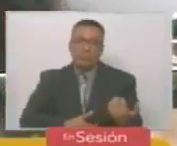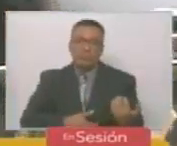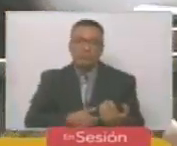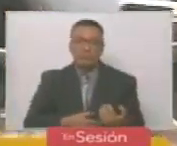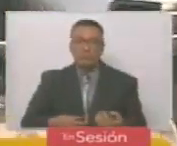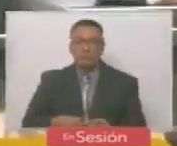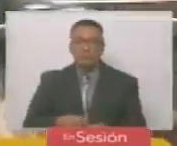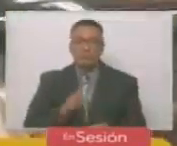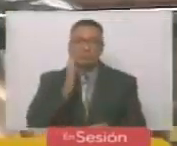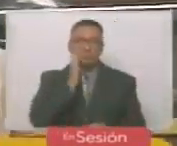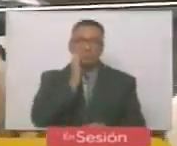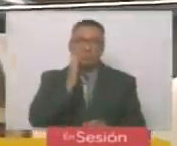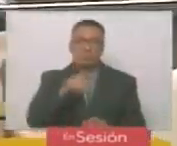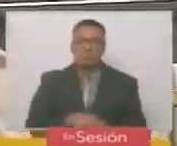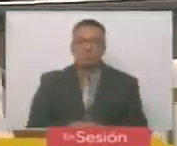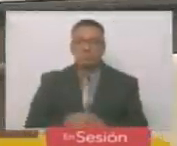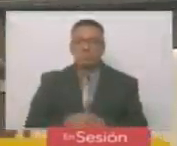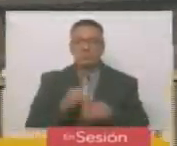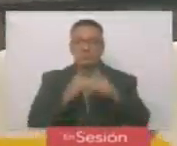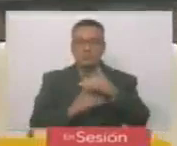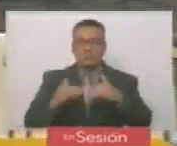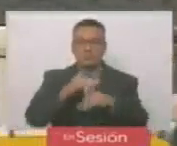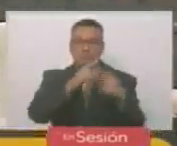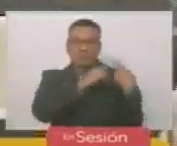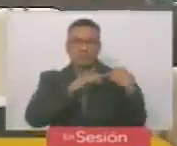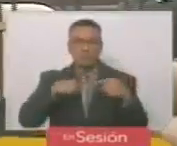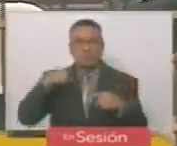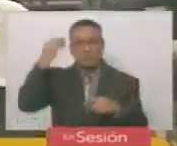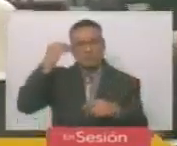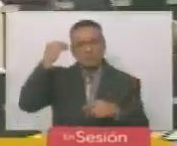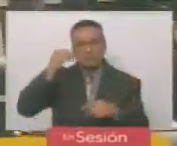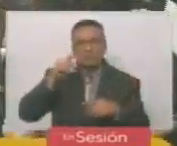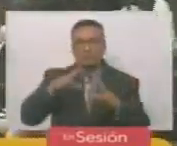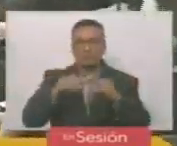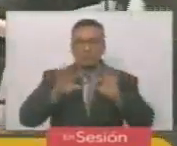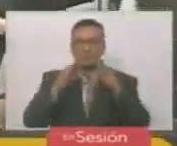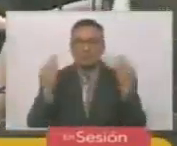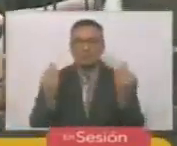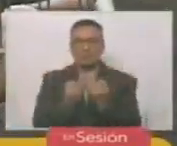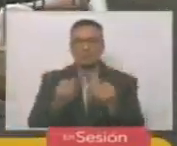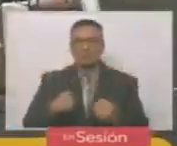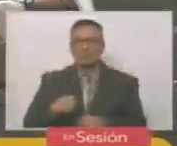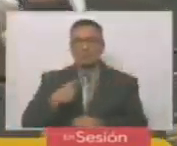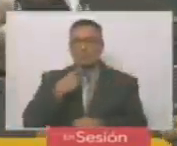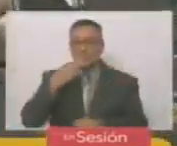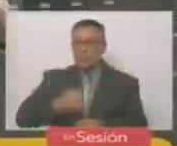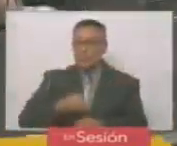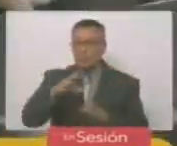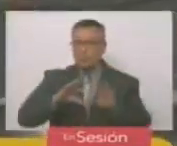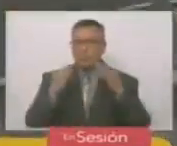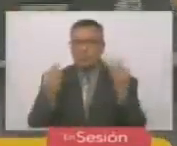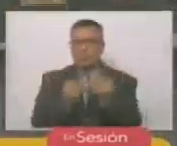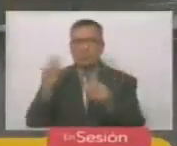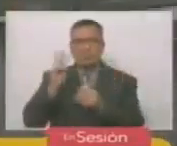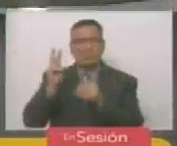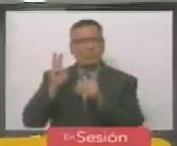el comandante presidente, creyendo en la familia, con la credibilidad de las familias